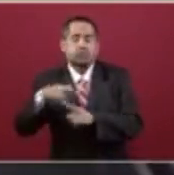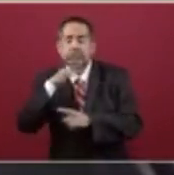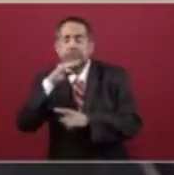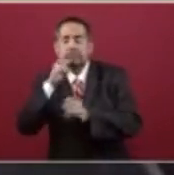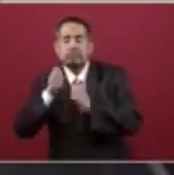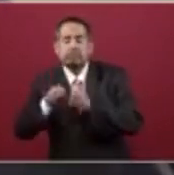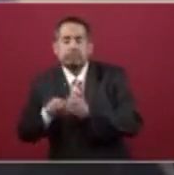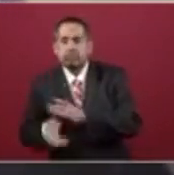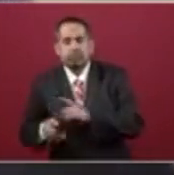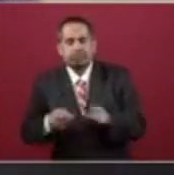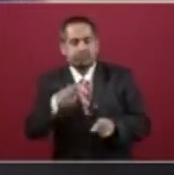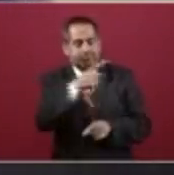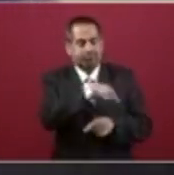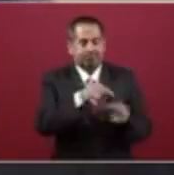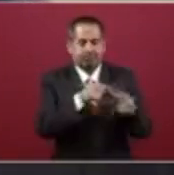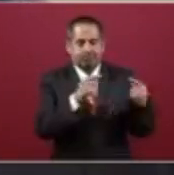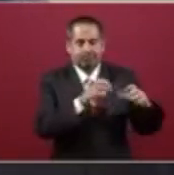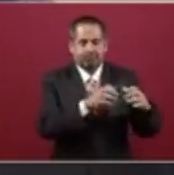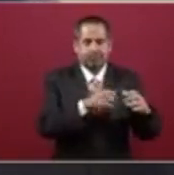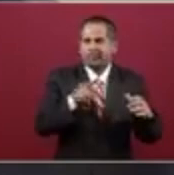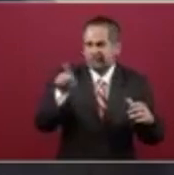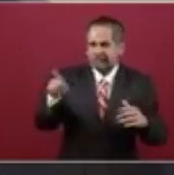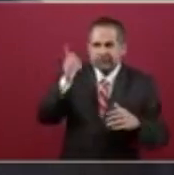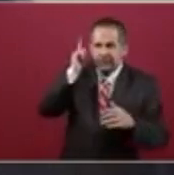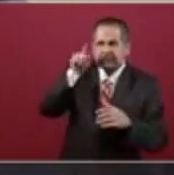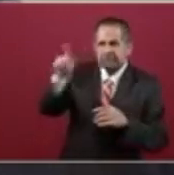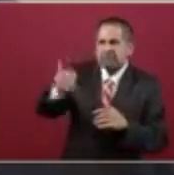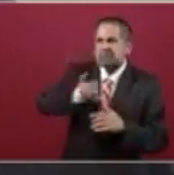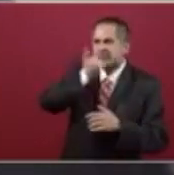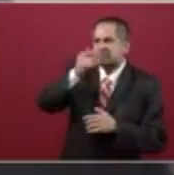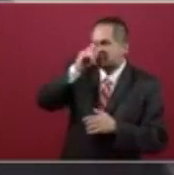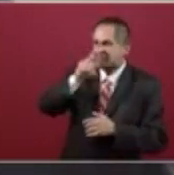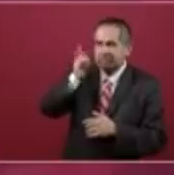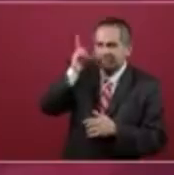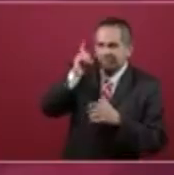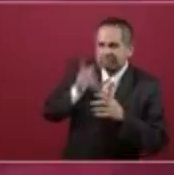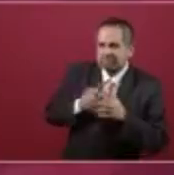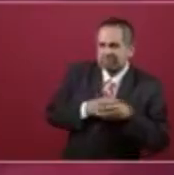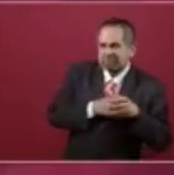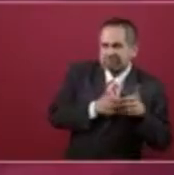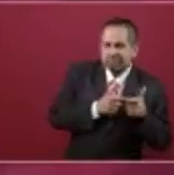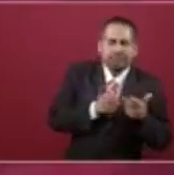adversarios, que nos equivocáramos en eso.